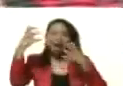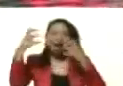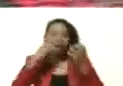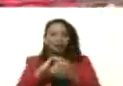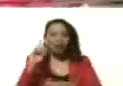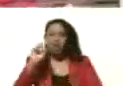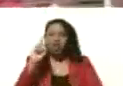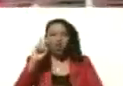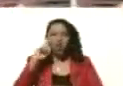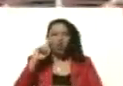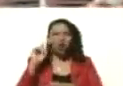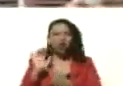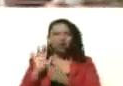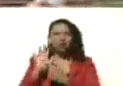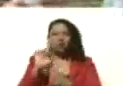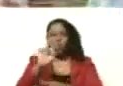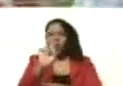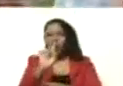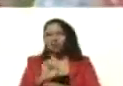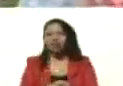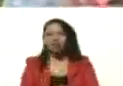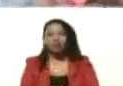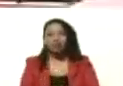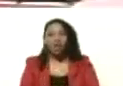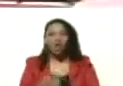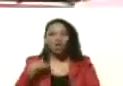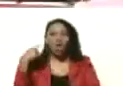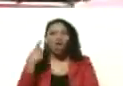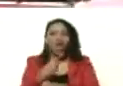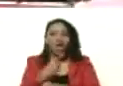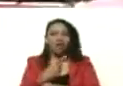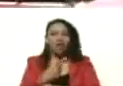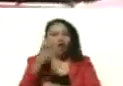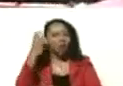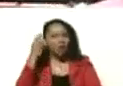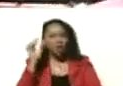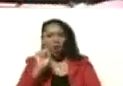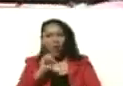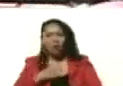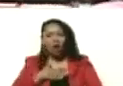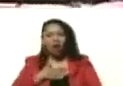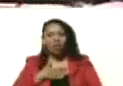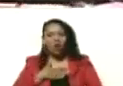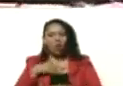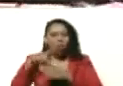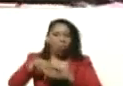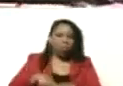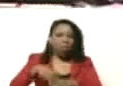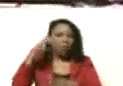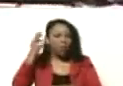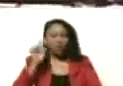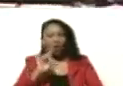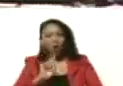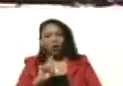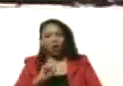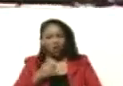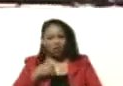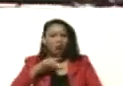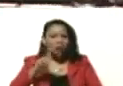No las voy a exponer, ¿verdad? No las voy a exponer. Yo debo ser caballero ante todo y no puedo exponer a las mujeres. Les